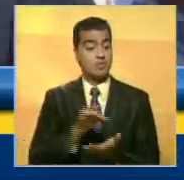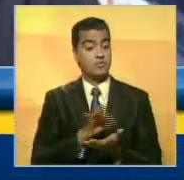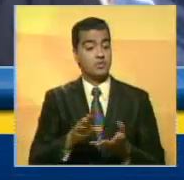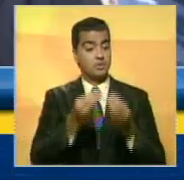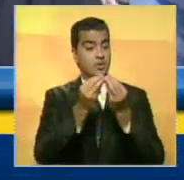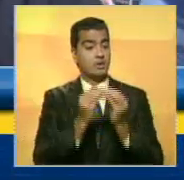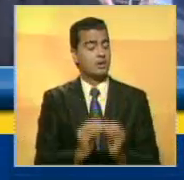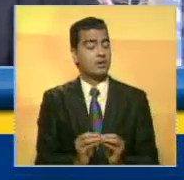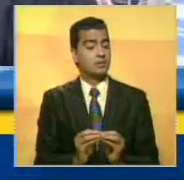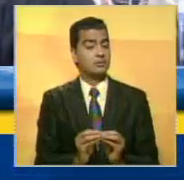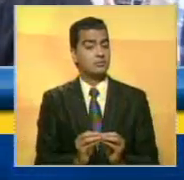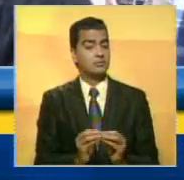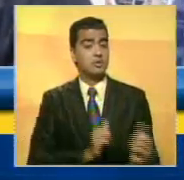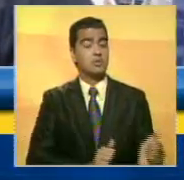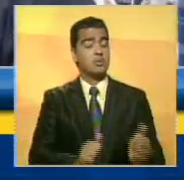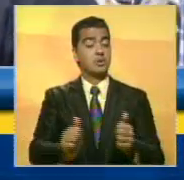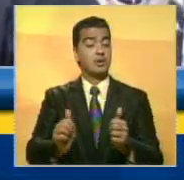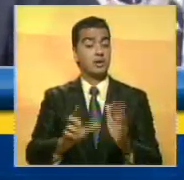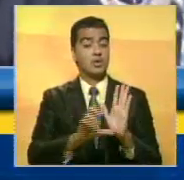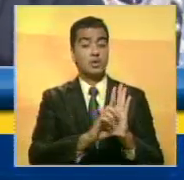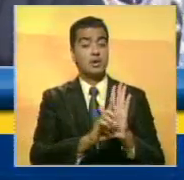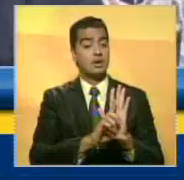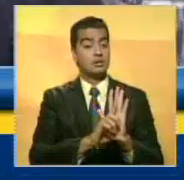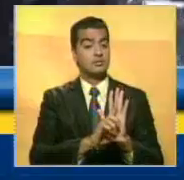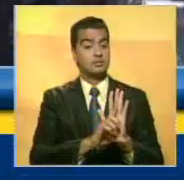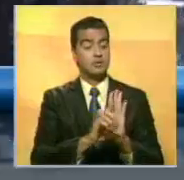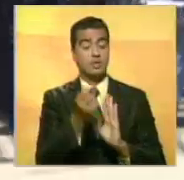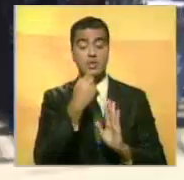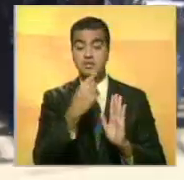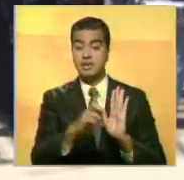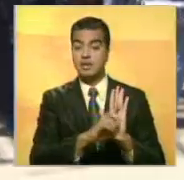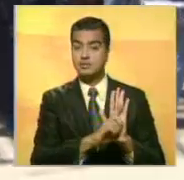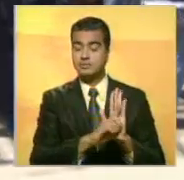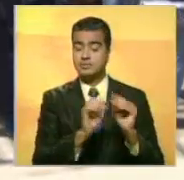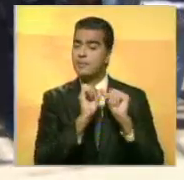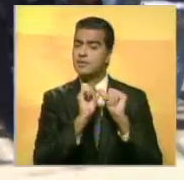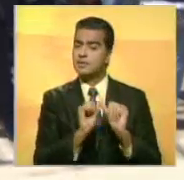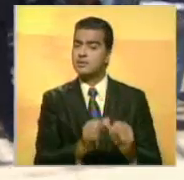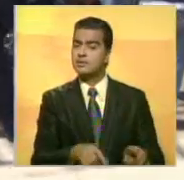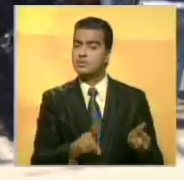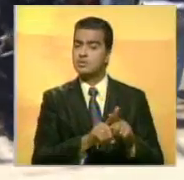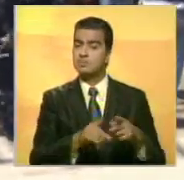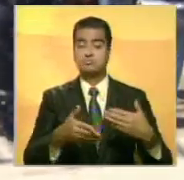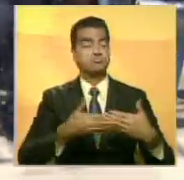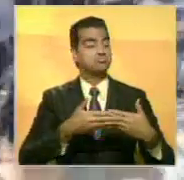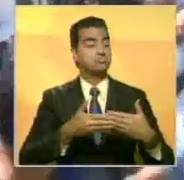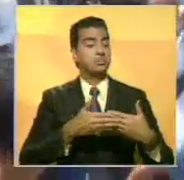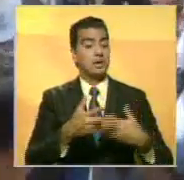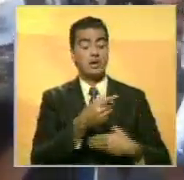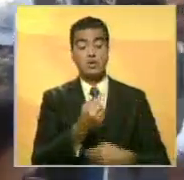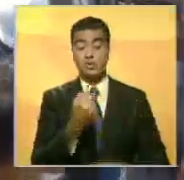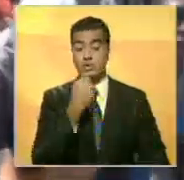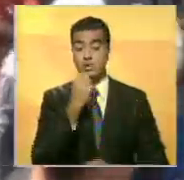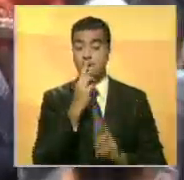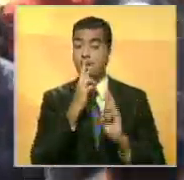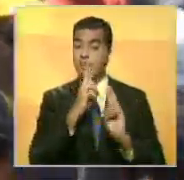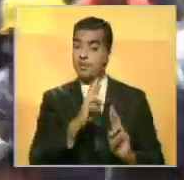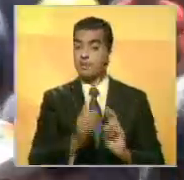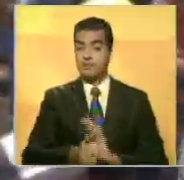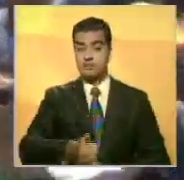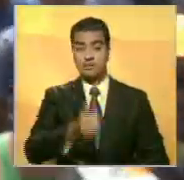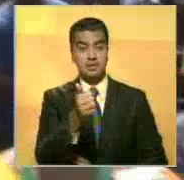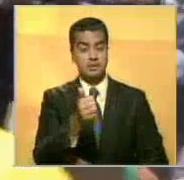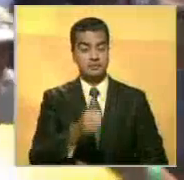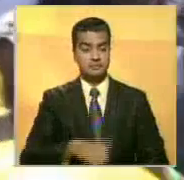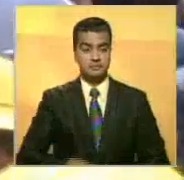como ellos quieran. Es lo legal que exige la ley. Señalaron que se mantendrán en situación de paro hasta tanto no reciban una respuesta positiva